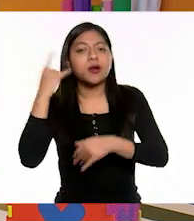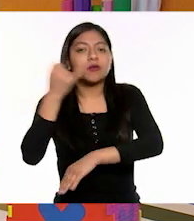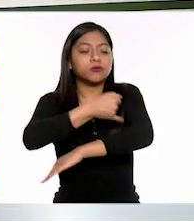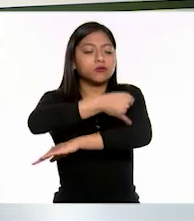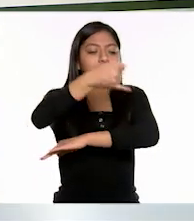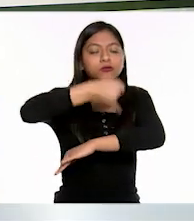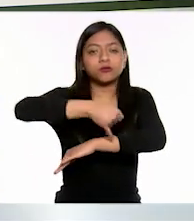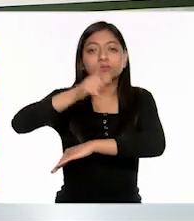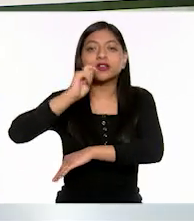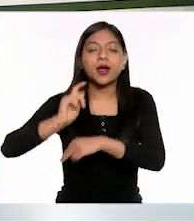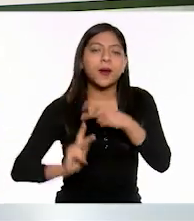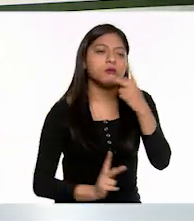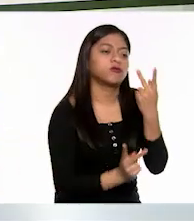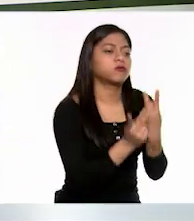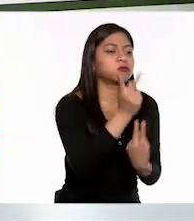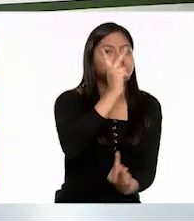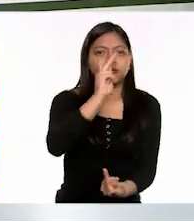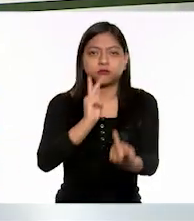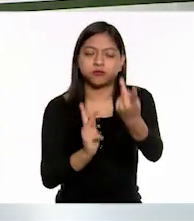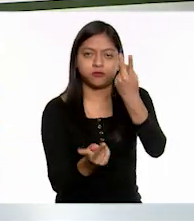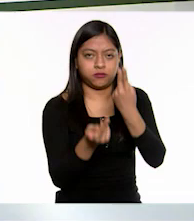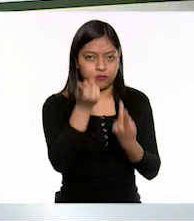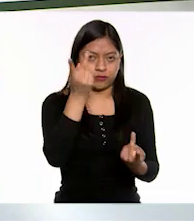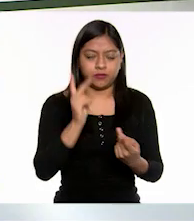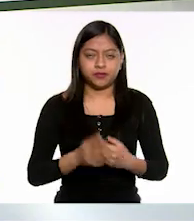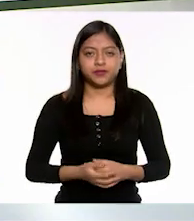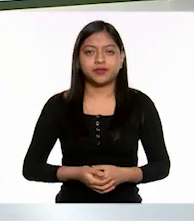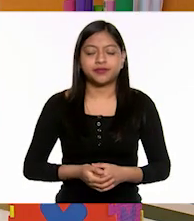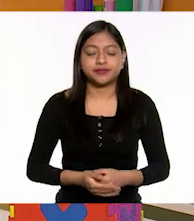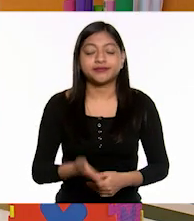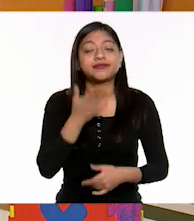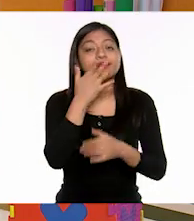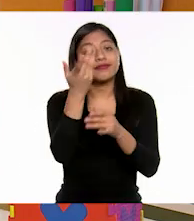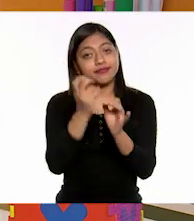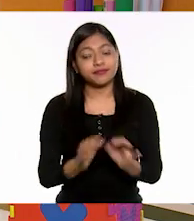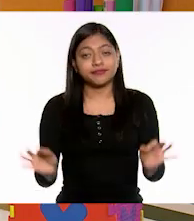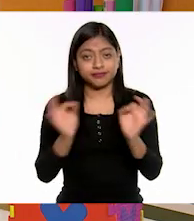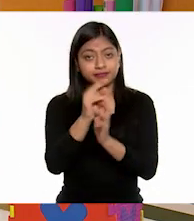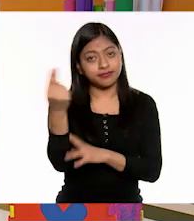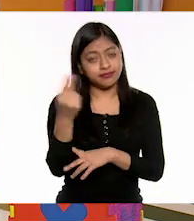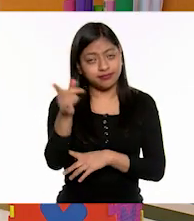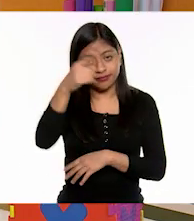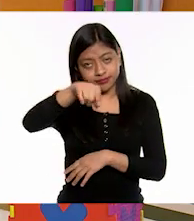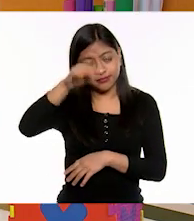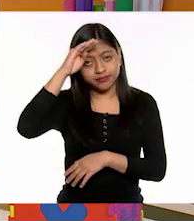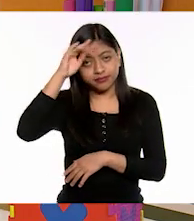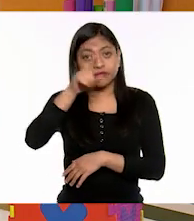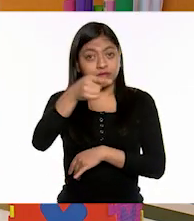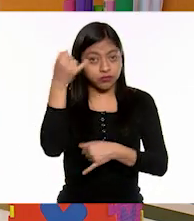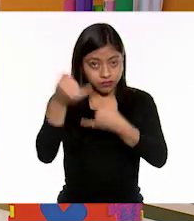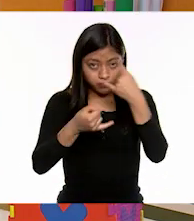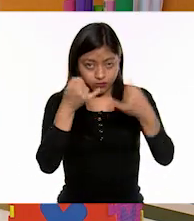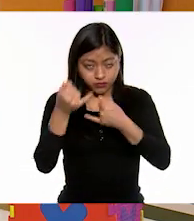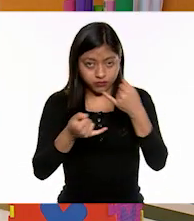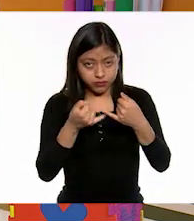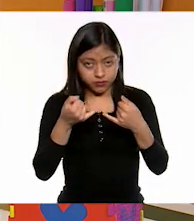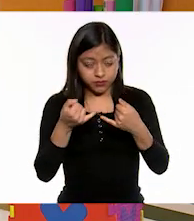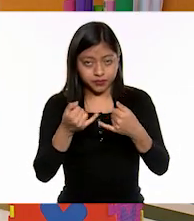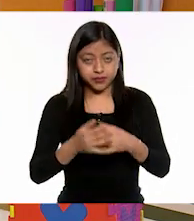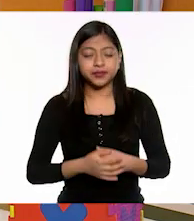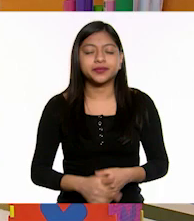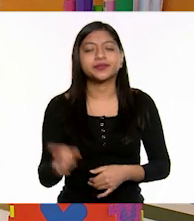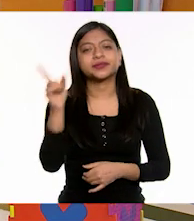hay un mensaje es muy bonito ahí su juego si es necesario que nosotros también al momento de jugar pues